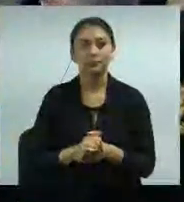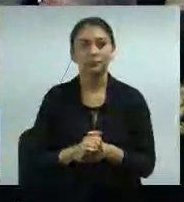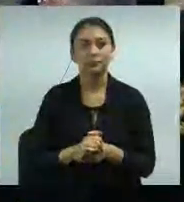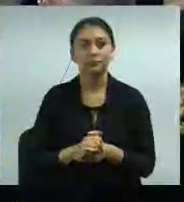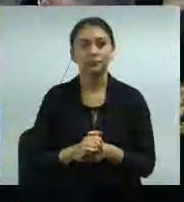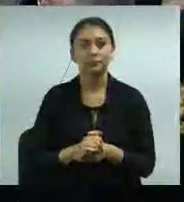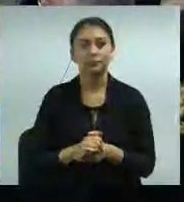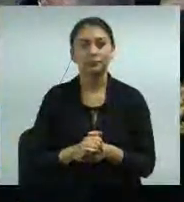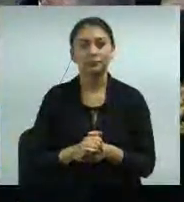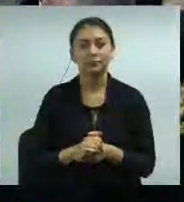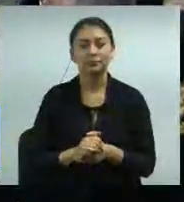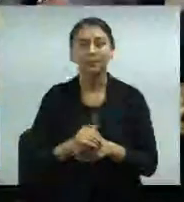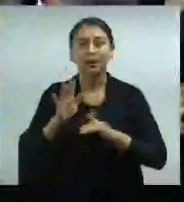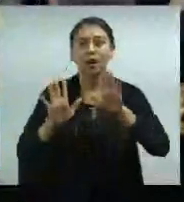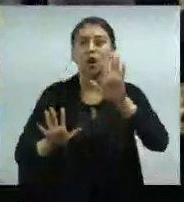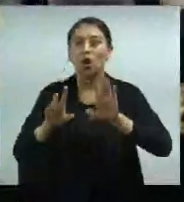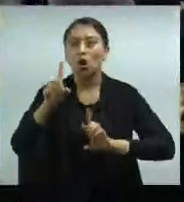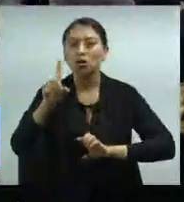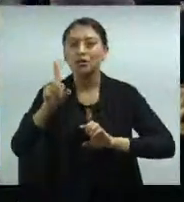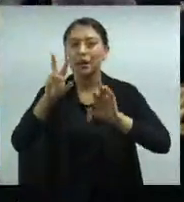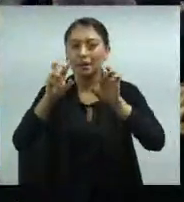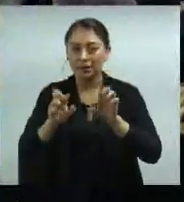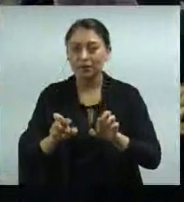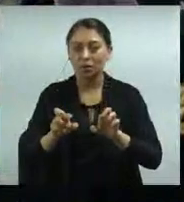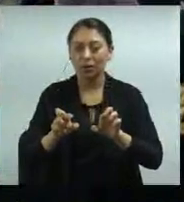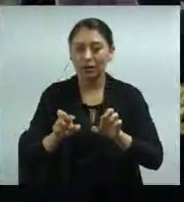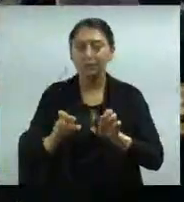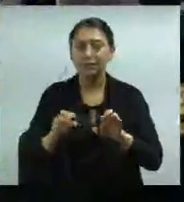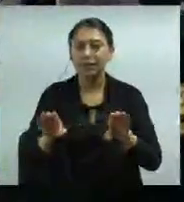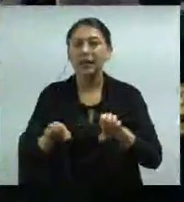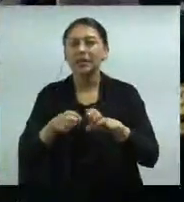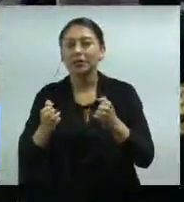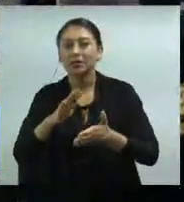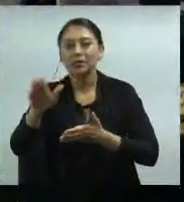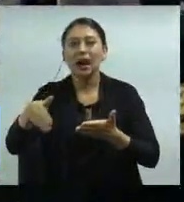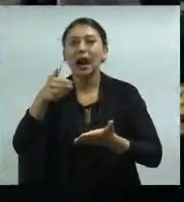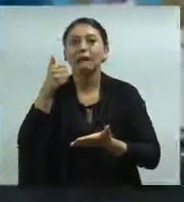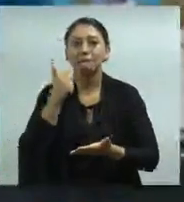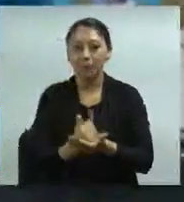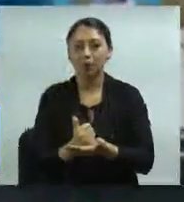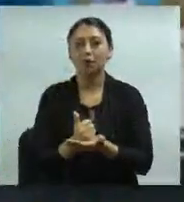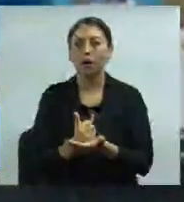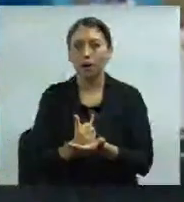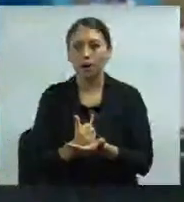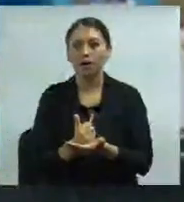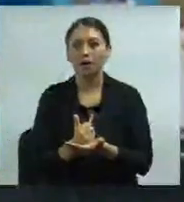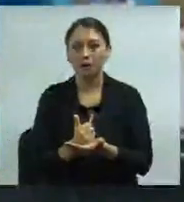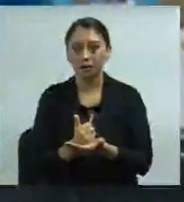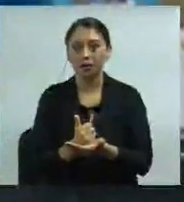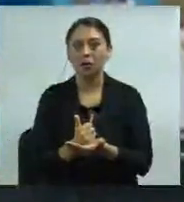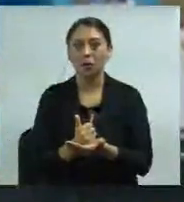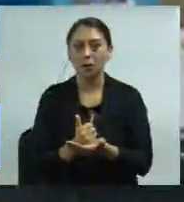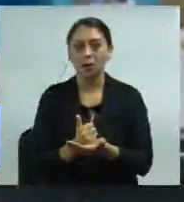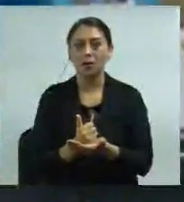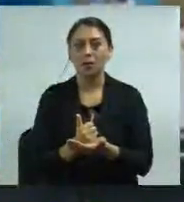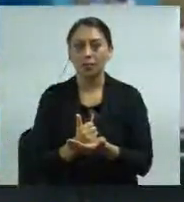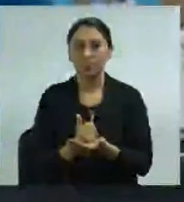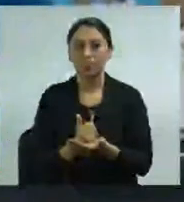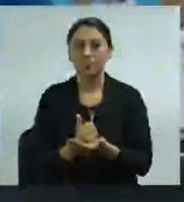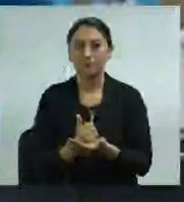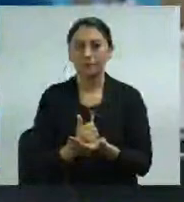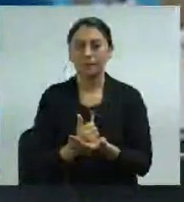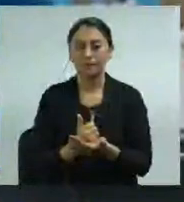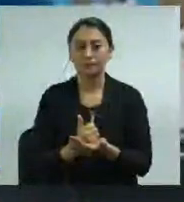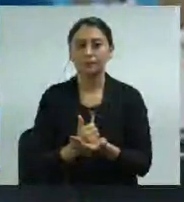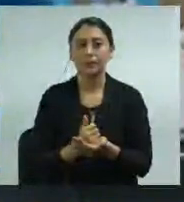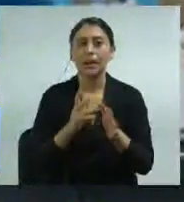10, 11. Habiendo mayoría, queda aprobado. Que conste, esto es para llevarlo al pleno y que sea el